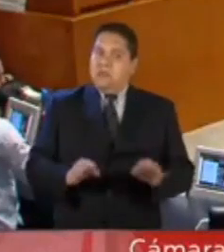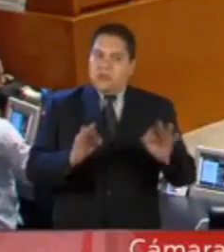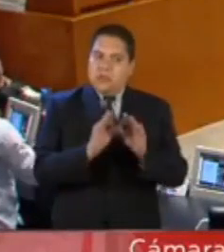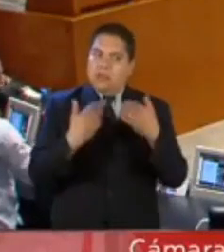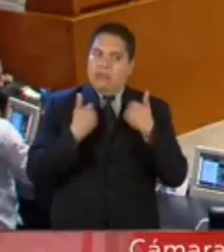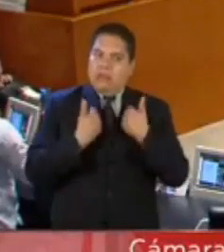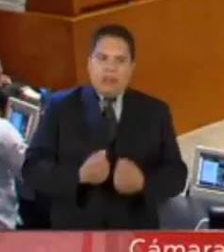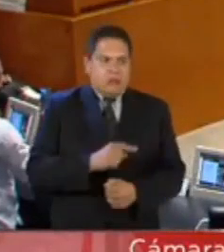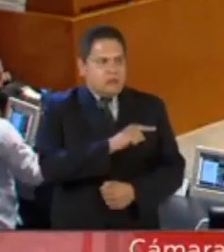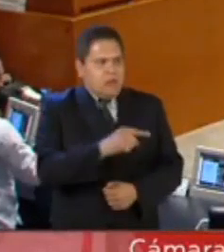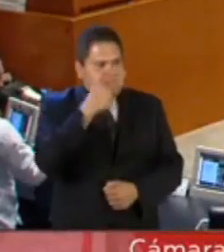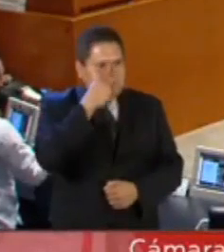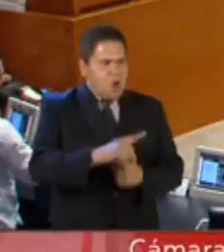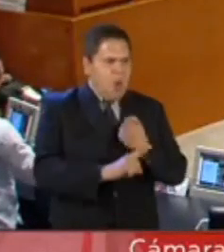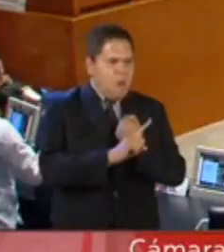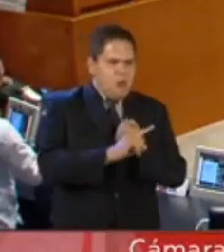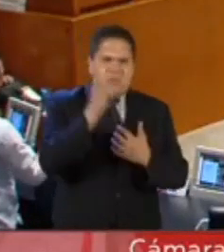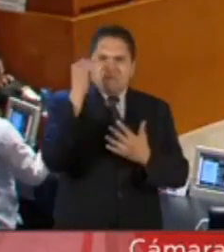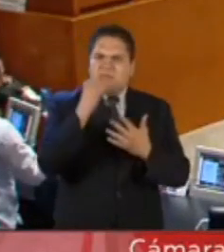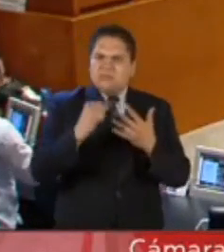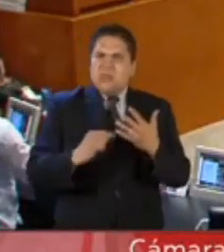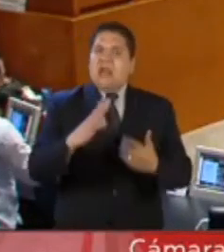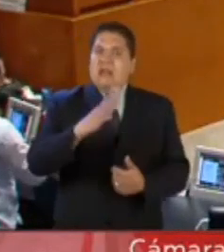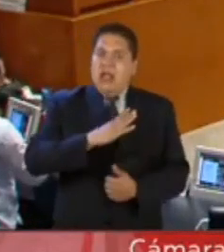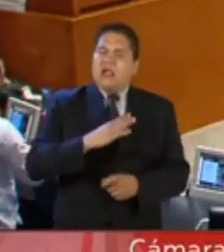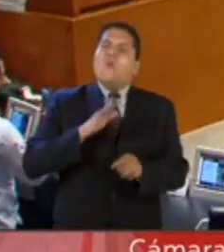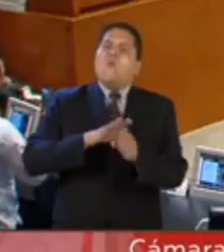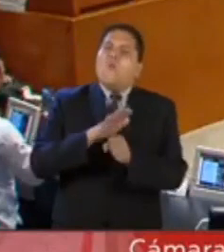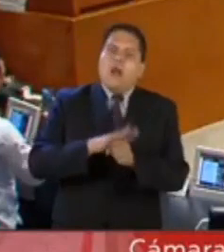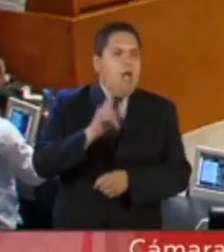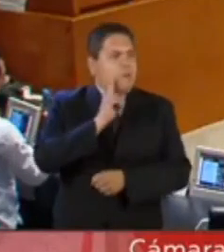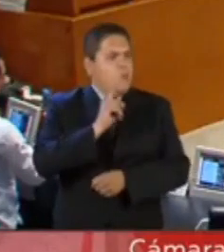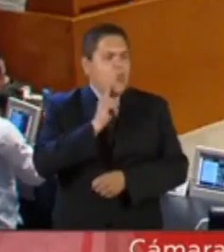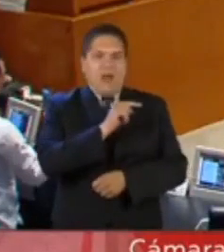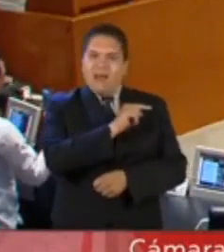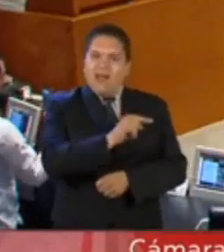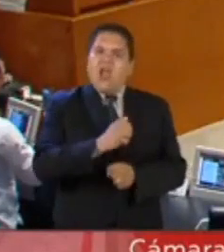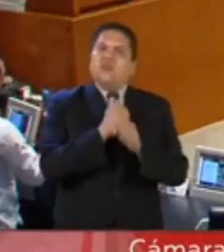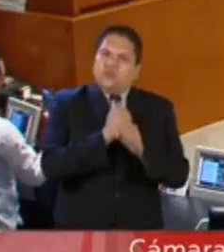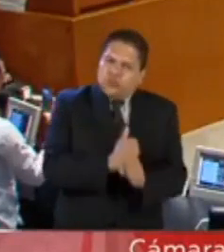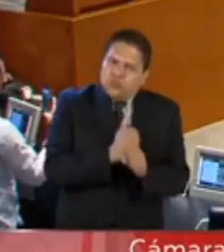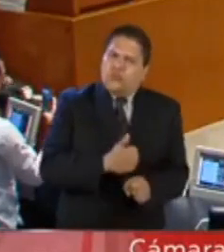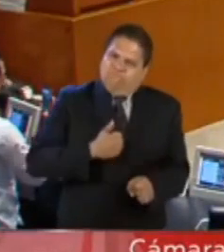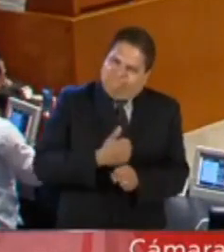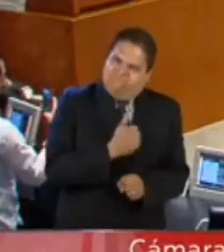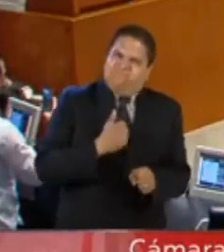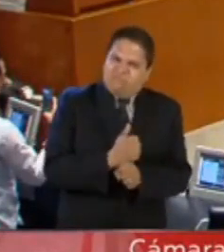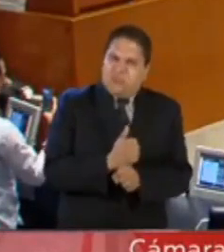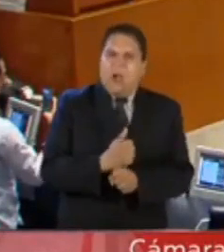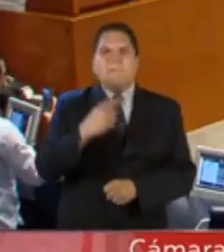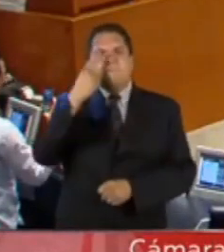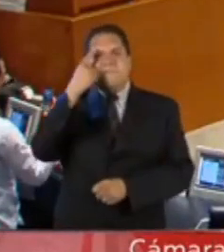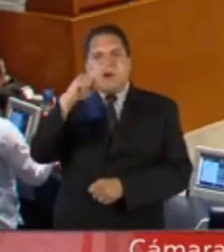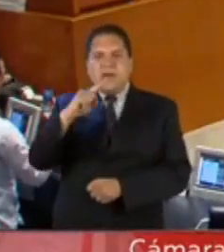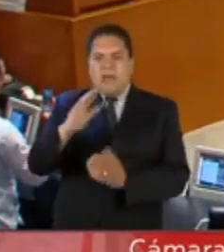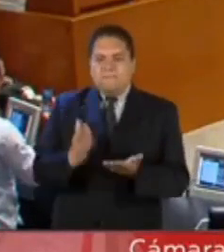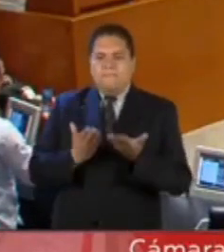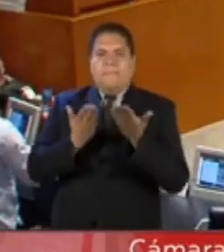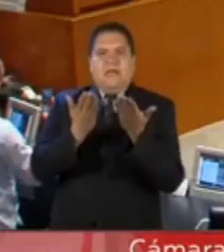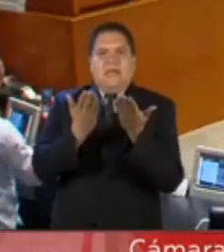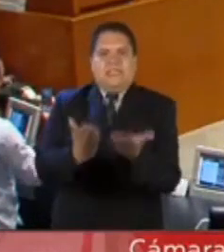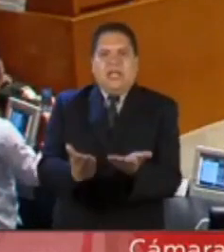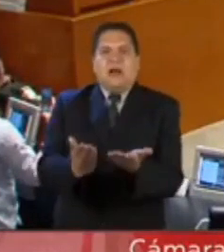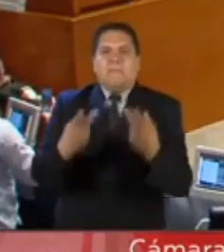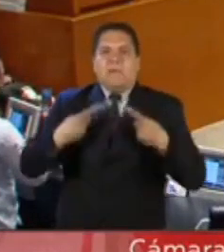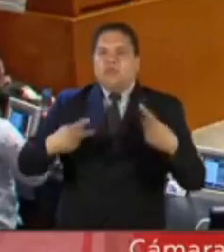esta situación y de hacerle frente de poner en el debate público la urgente necesidad de reformar nuestras